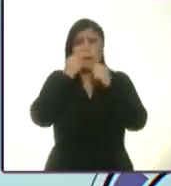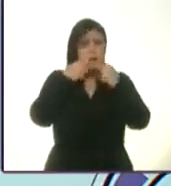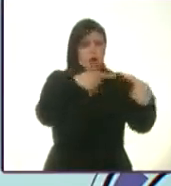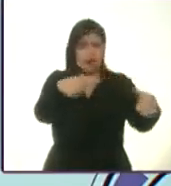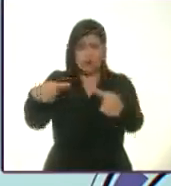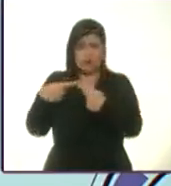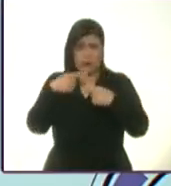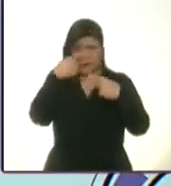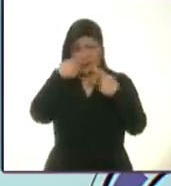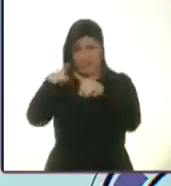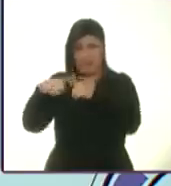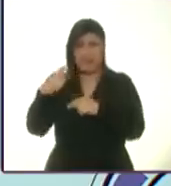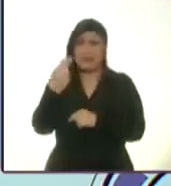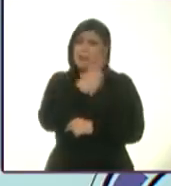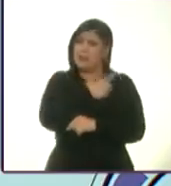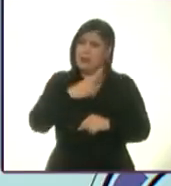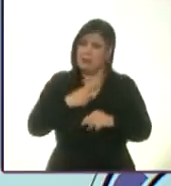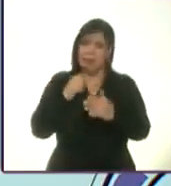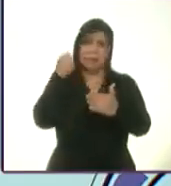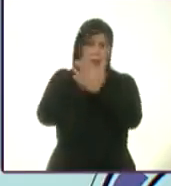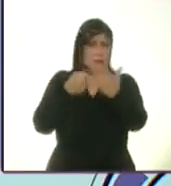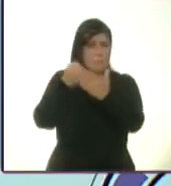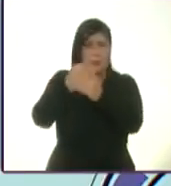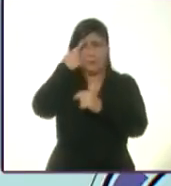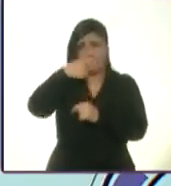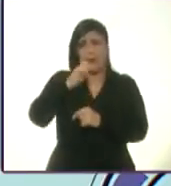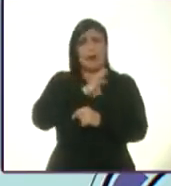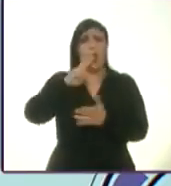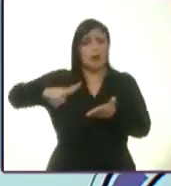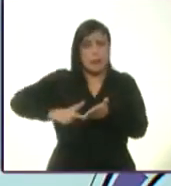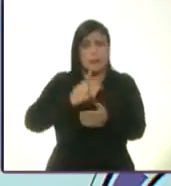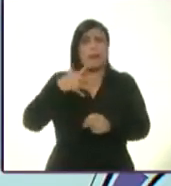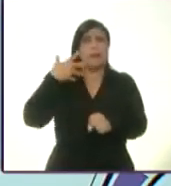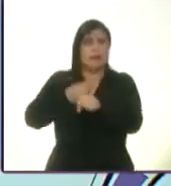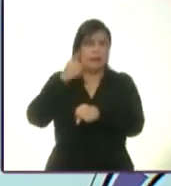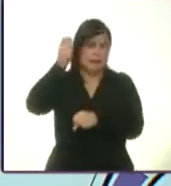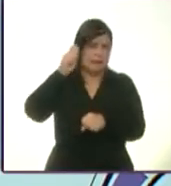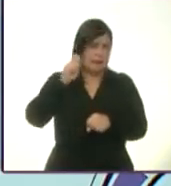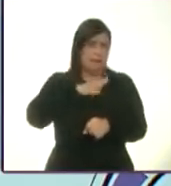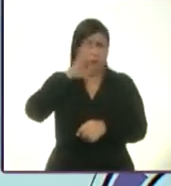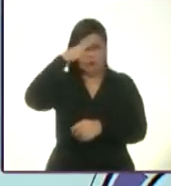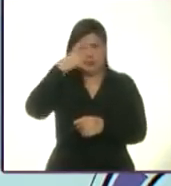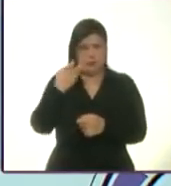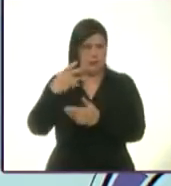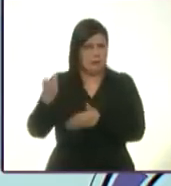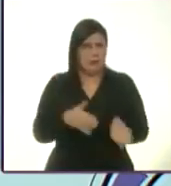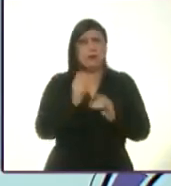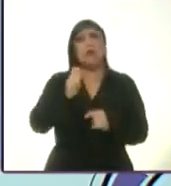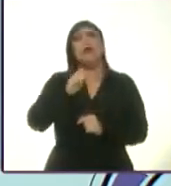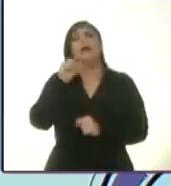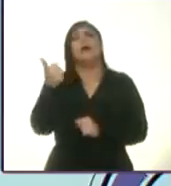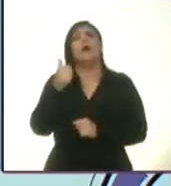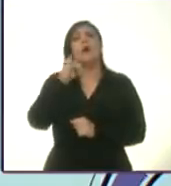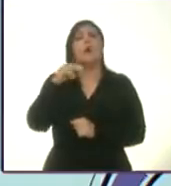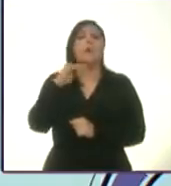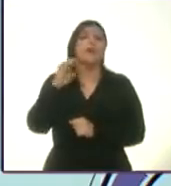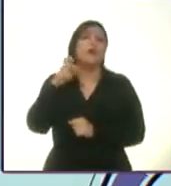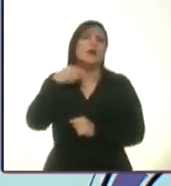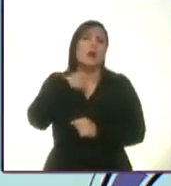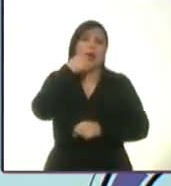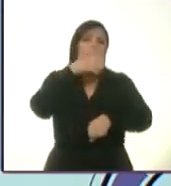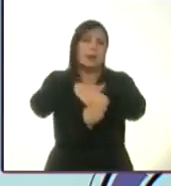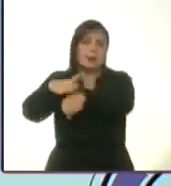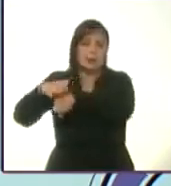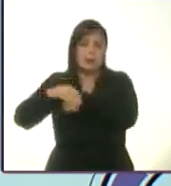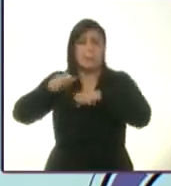diferencias exijamos levantando la voz que esto no se repita juan manuel lo que yo haría concretamente sería convocar a